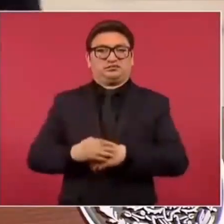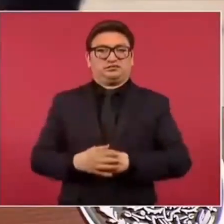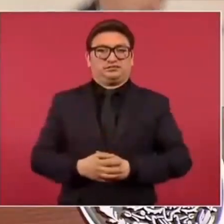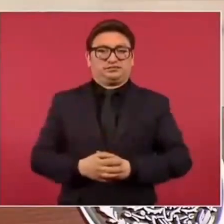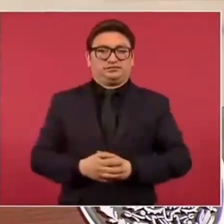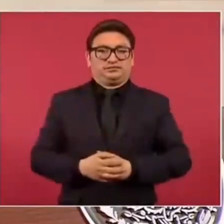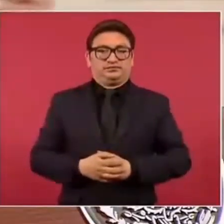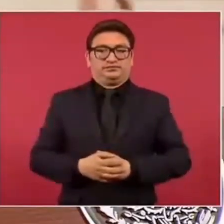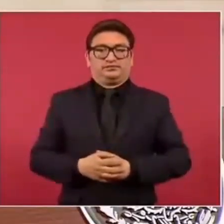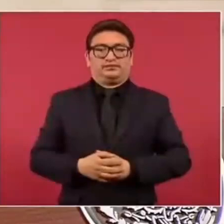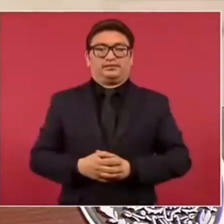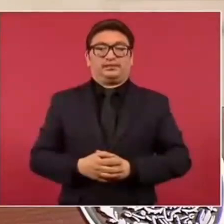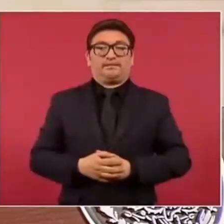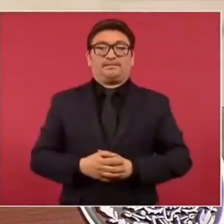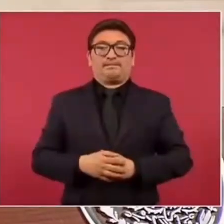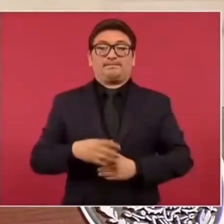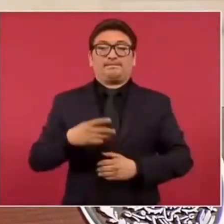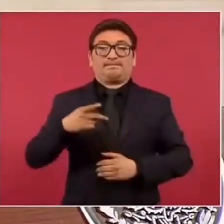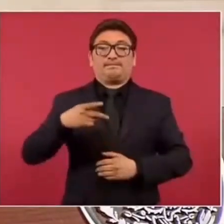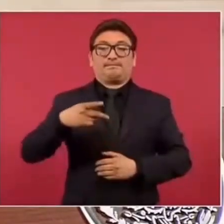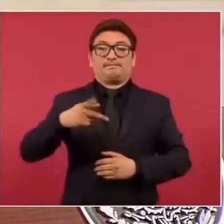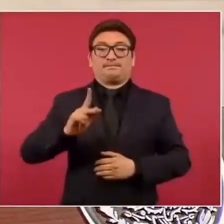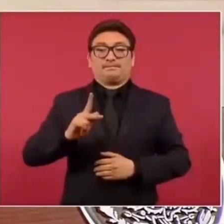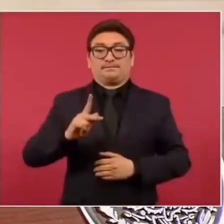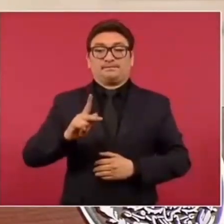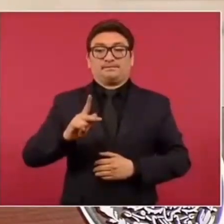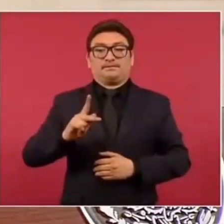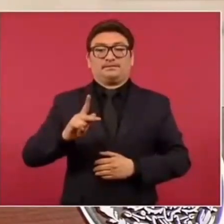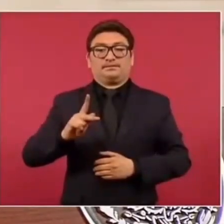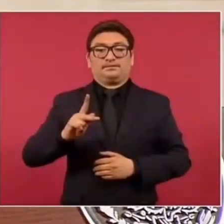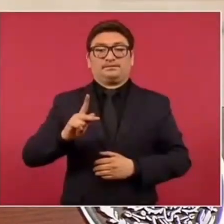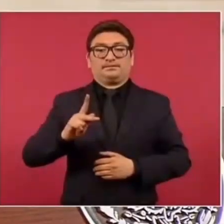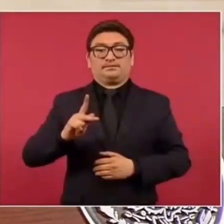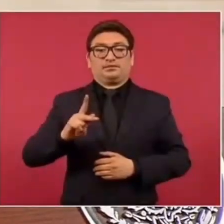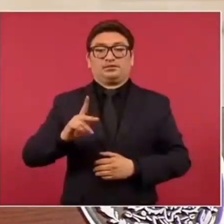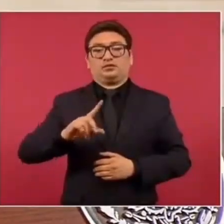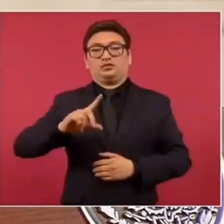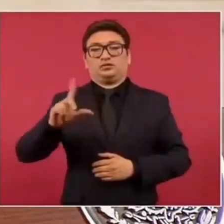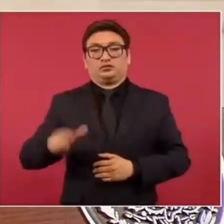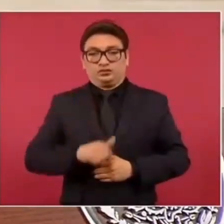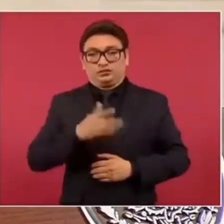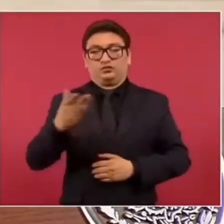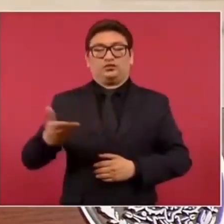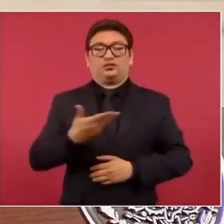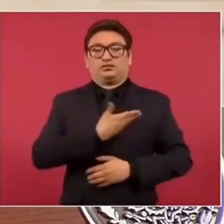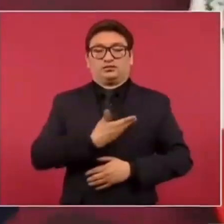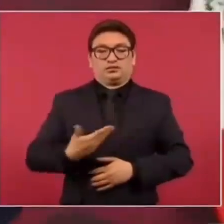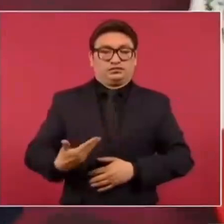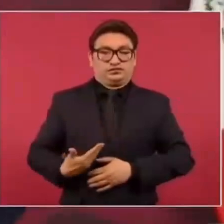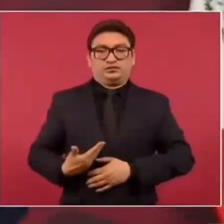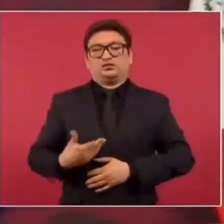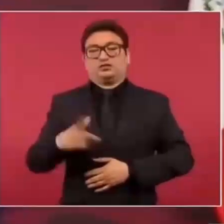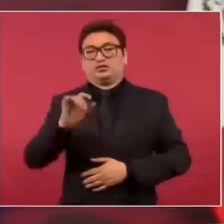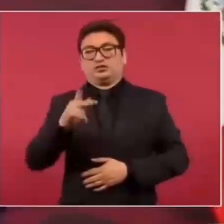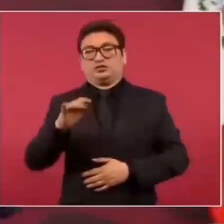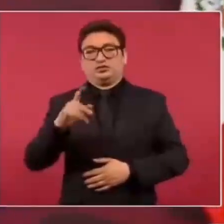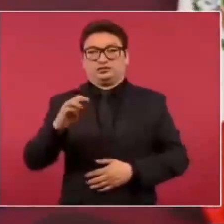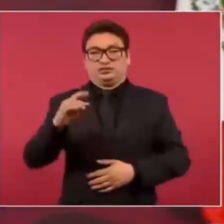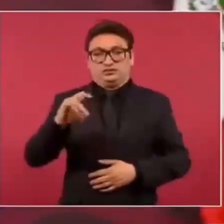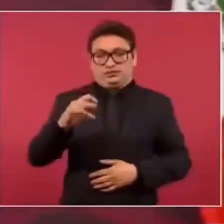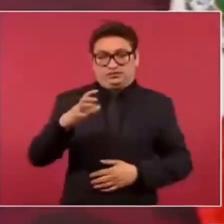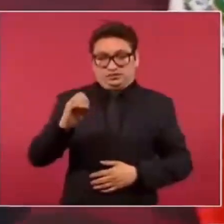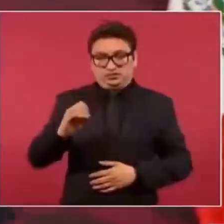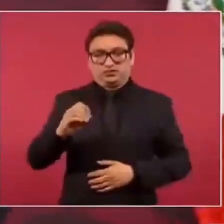Sin embargo, con el presidente Ruiz Cortines, con el presidente López Mateos, incluso